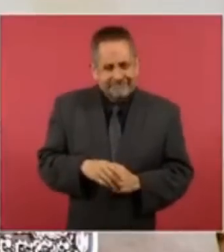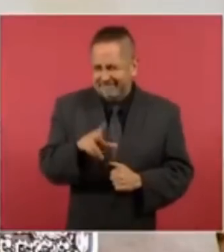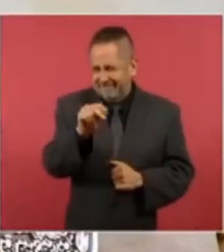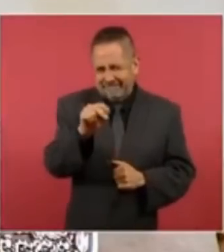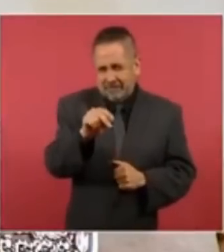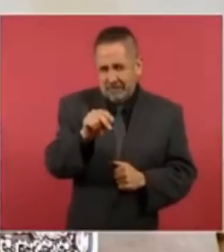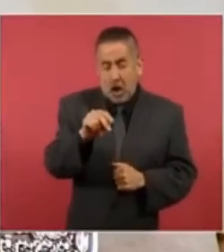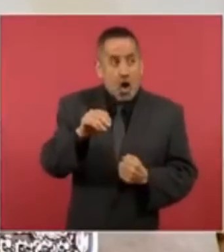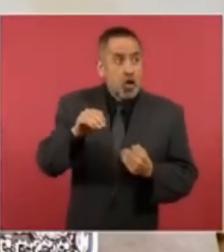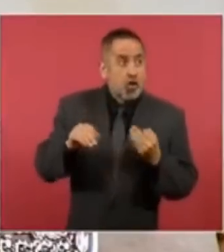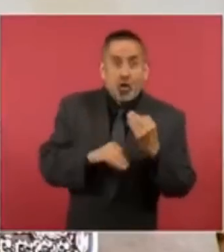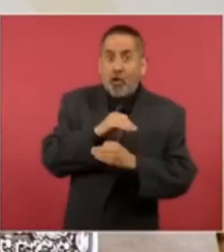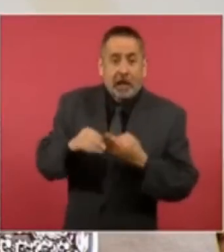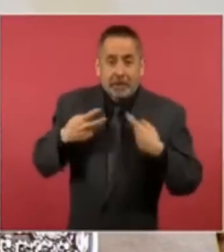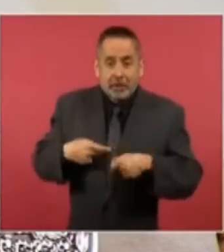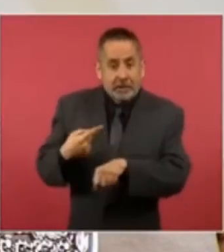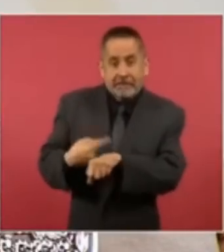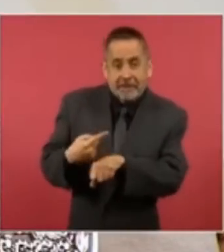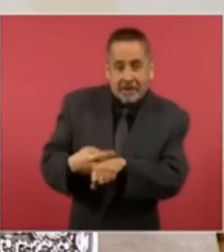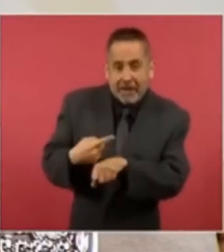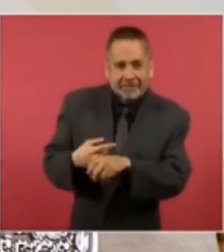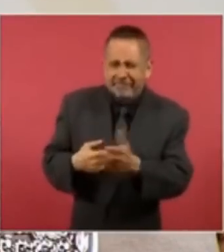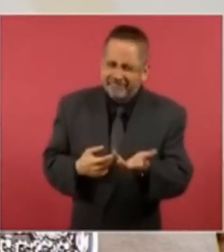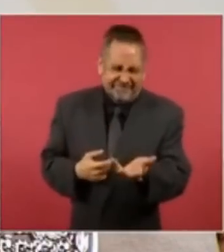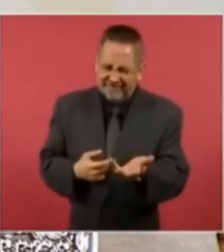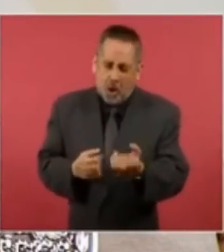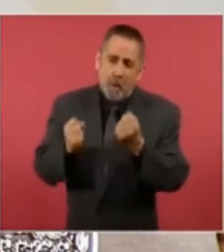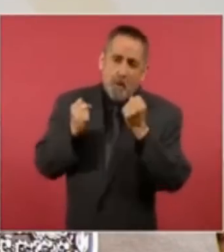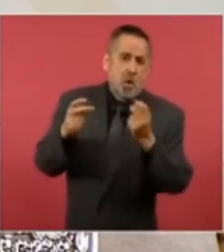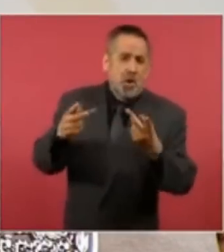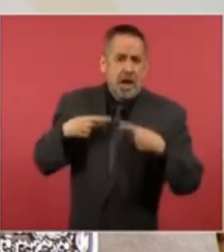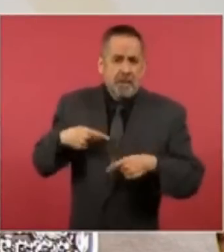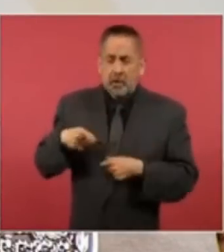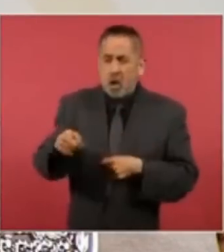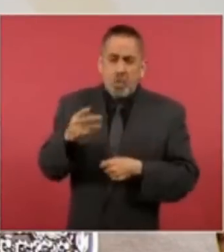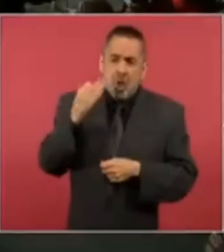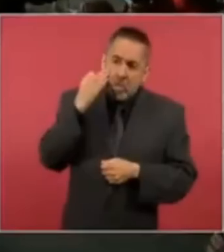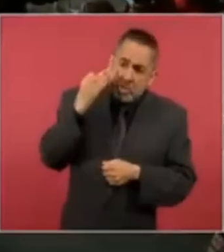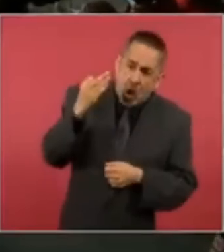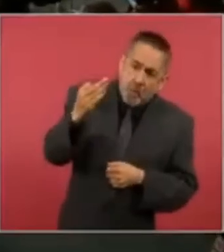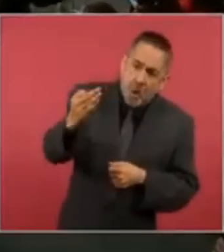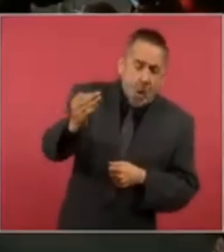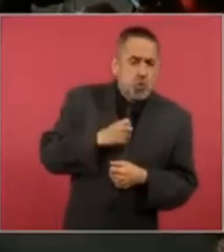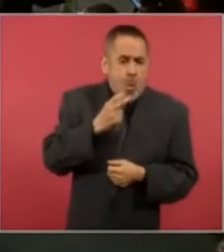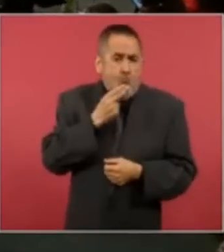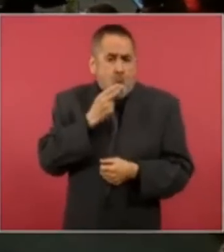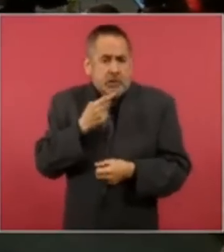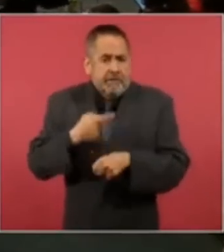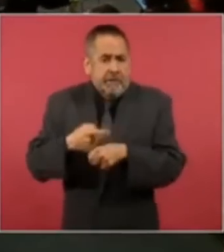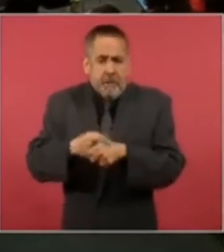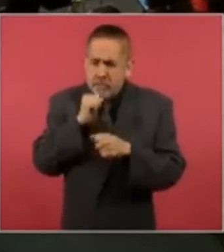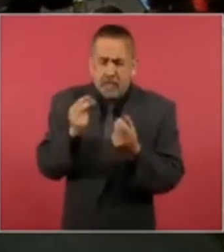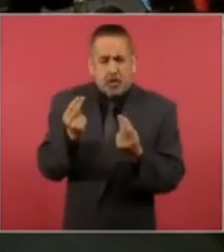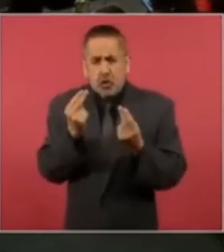se enferma, afortunadamente, en el país. Hay muchos derechohabientes que efectivamente pueden pasar mucho tiempo sin utilizar servicios de atención